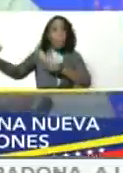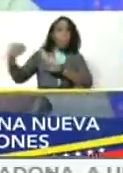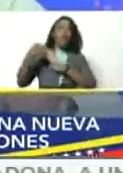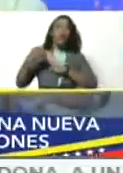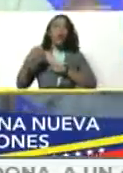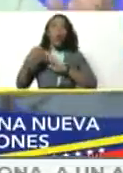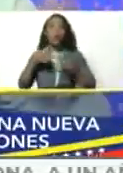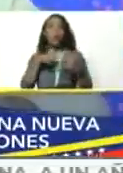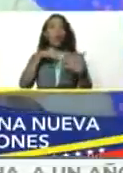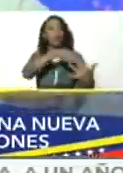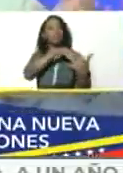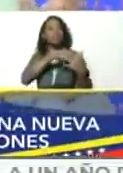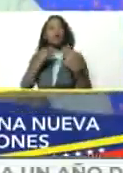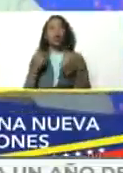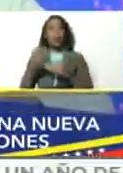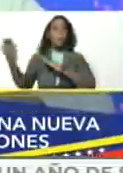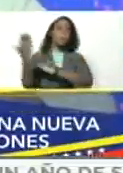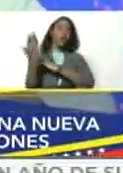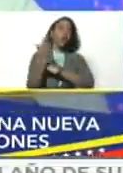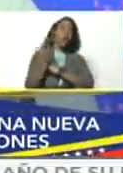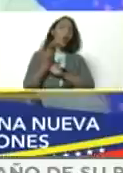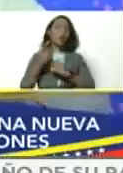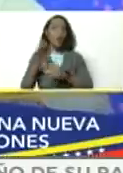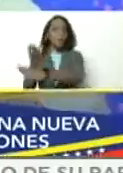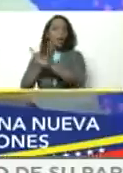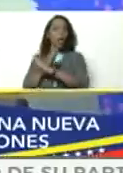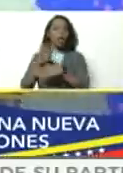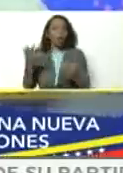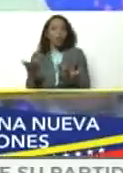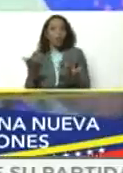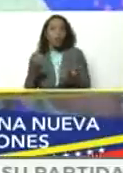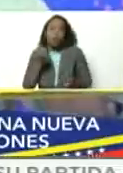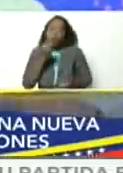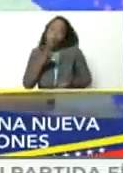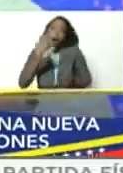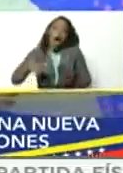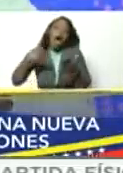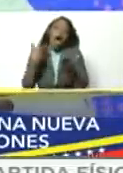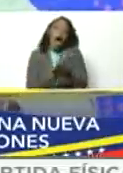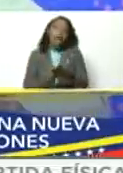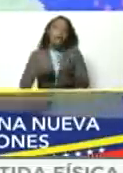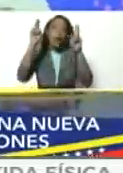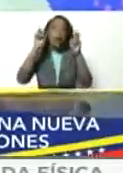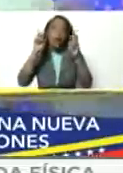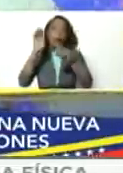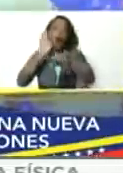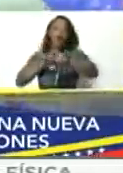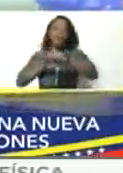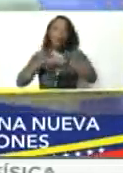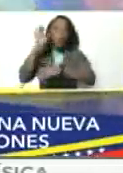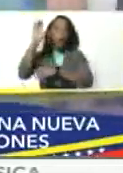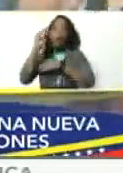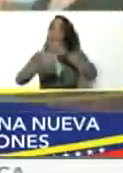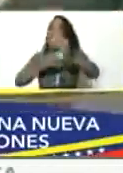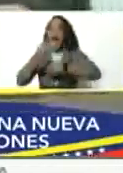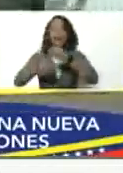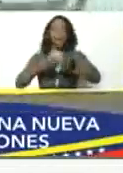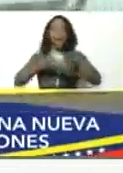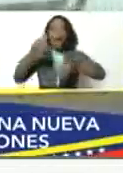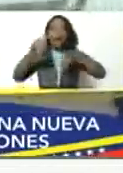la guerra económica, las sanciones, el bloqueo, bueno, hasta nuevo aviso, el país no hace esas